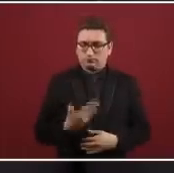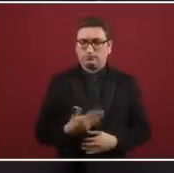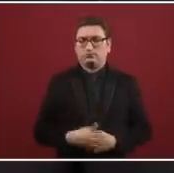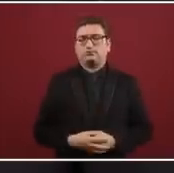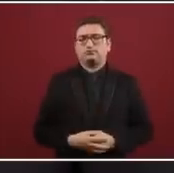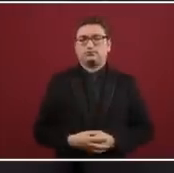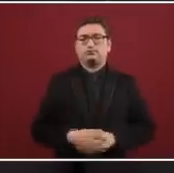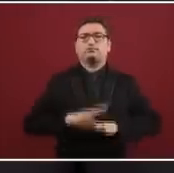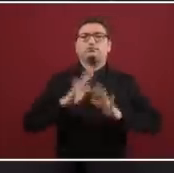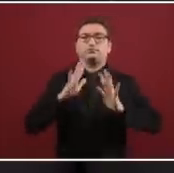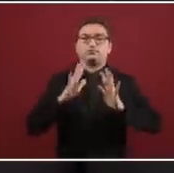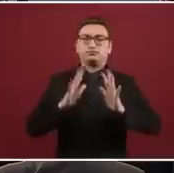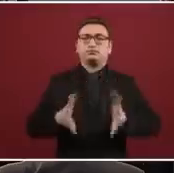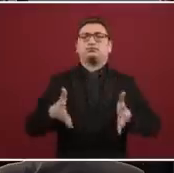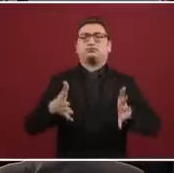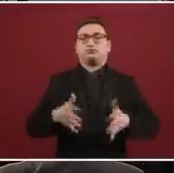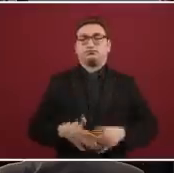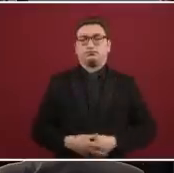ya.